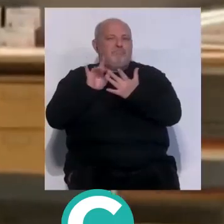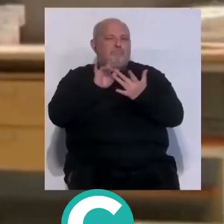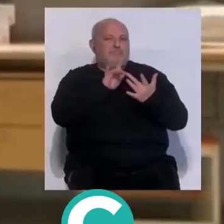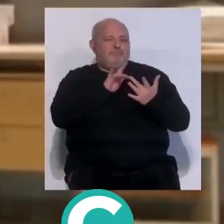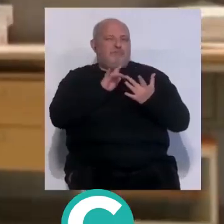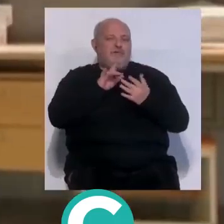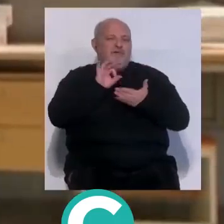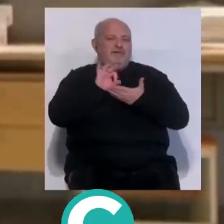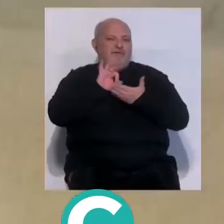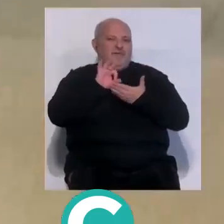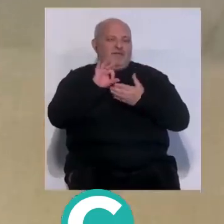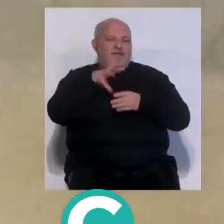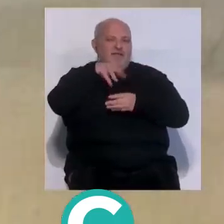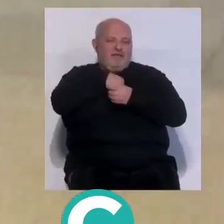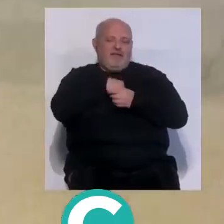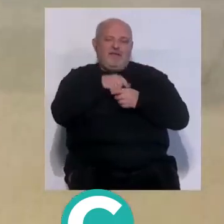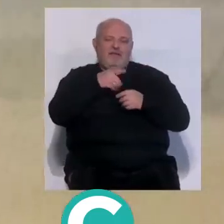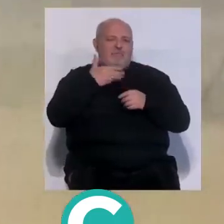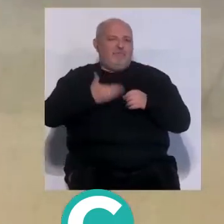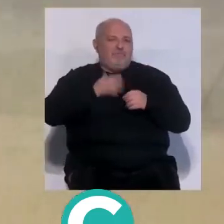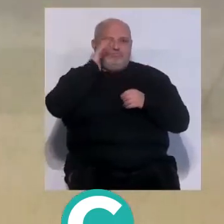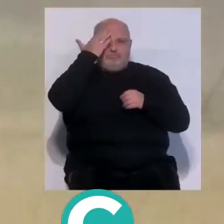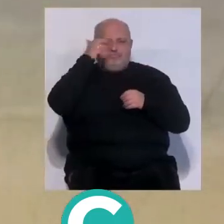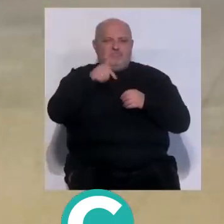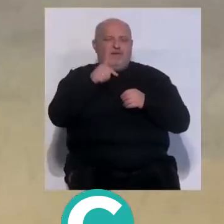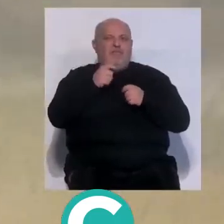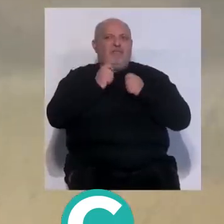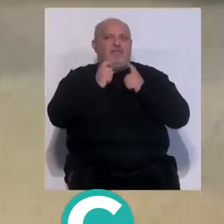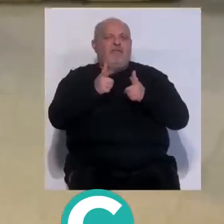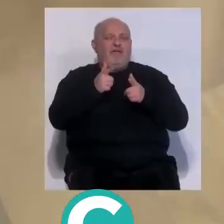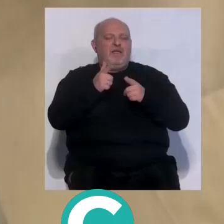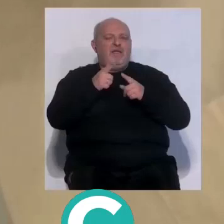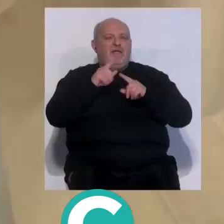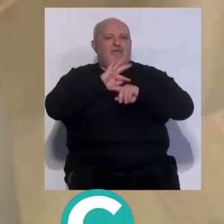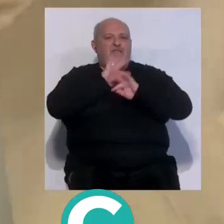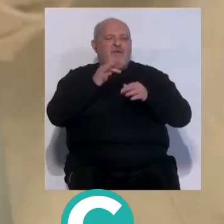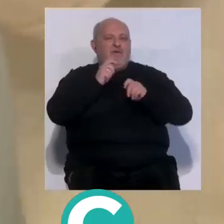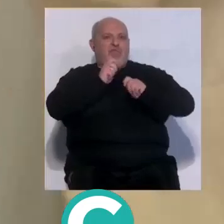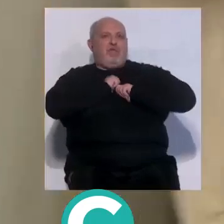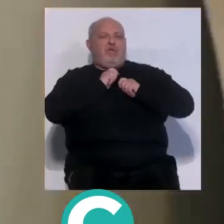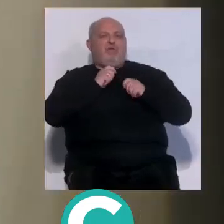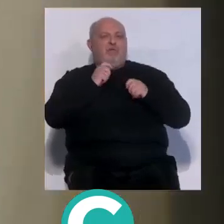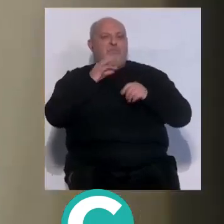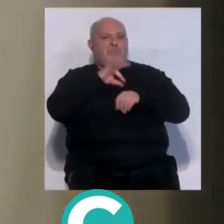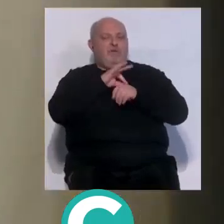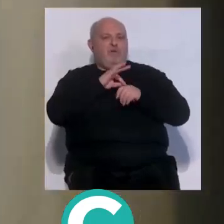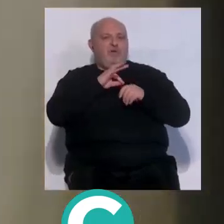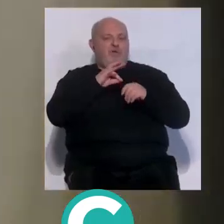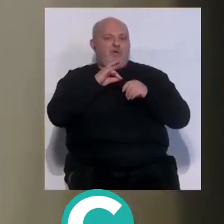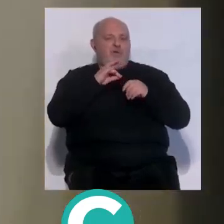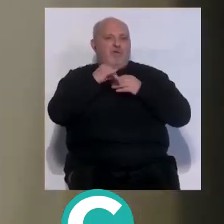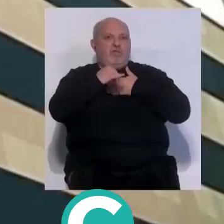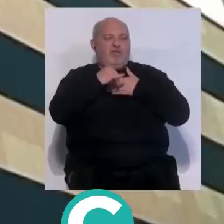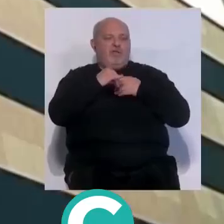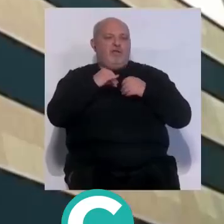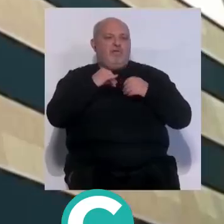los servicios sanitarios, que creemos que es fundamental. El efecto bata blanca que cuando ves el médico y la